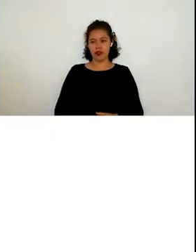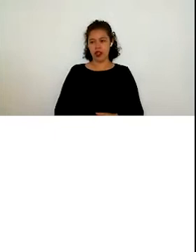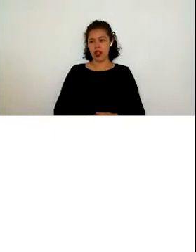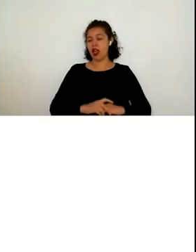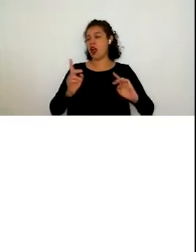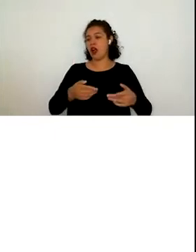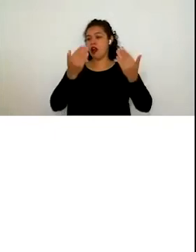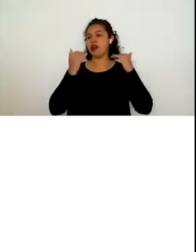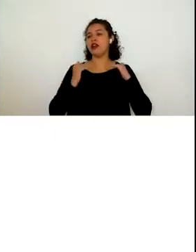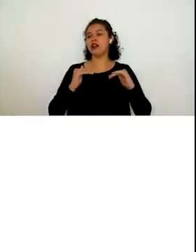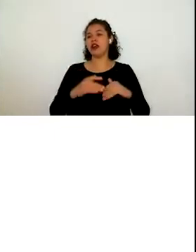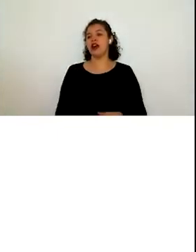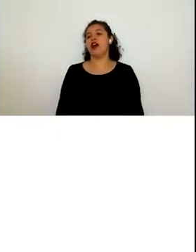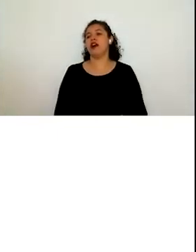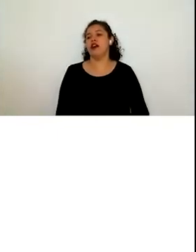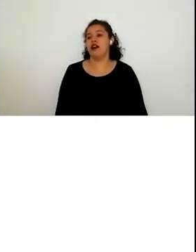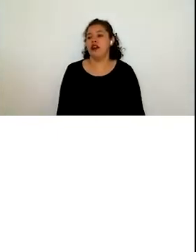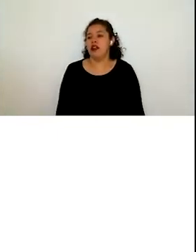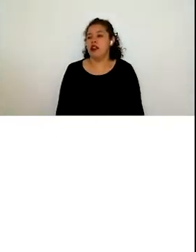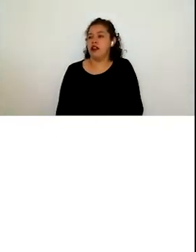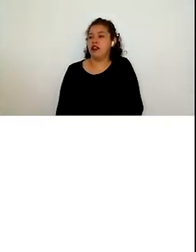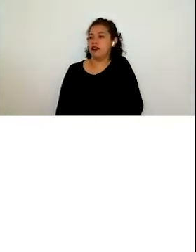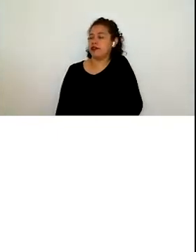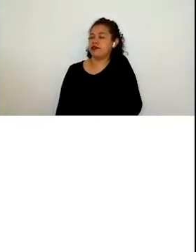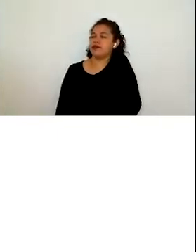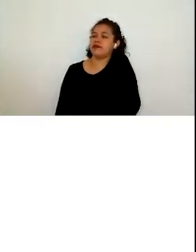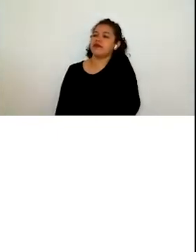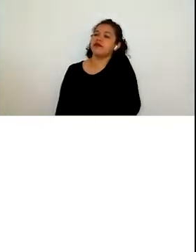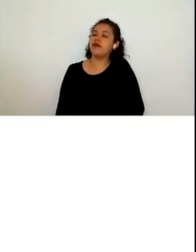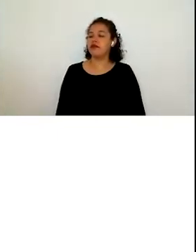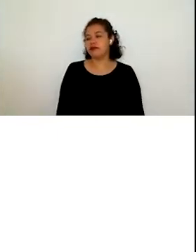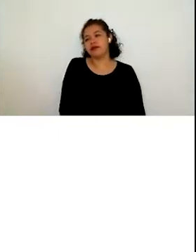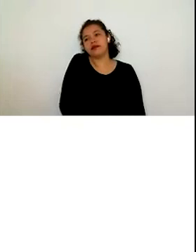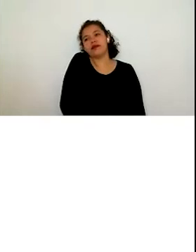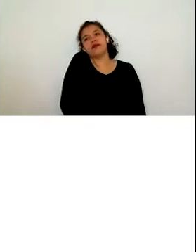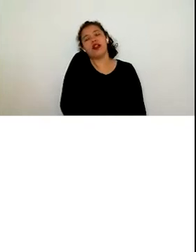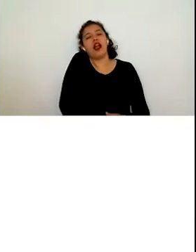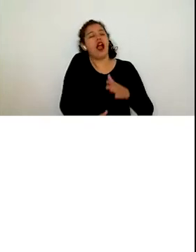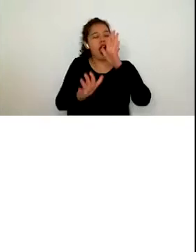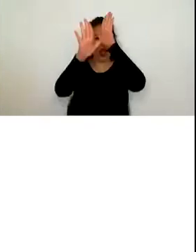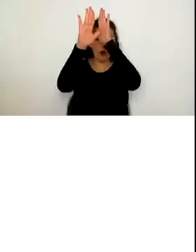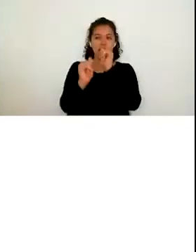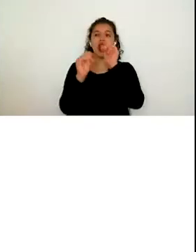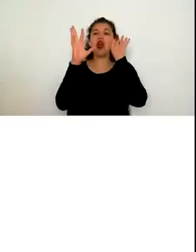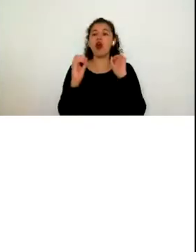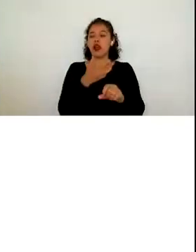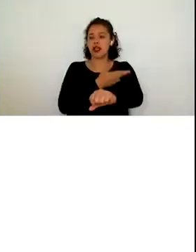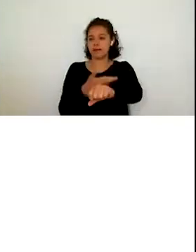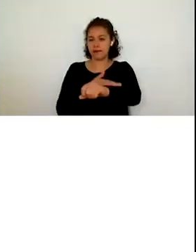incumplan de manera reiterada los acuerdos o las resoluciones que dicta la Junta de